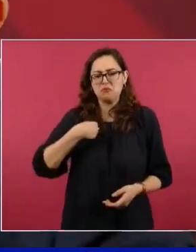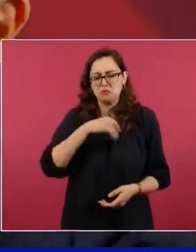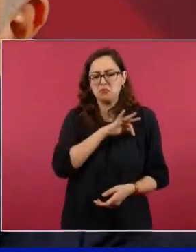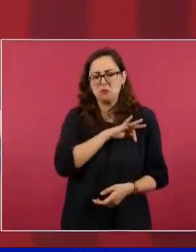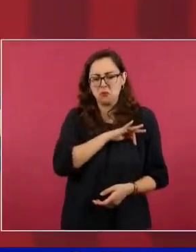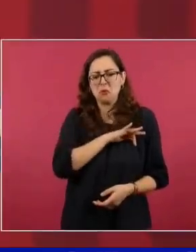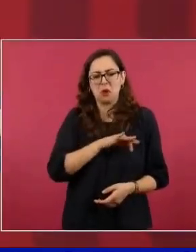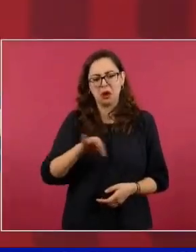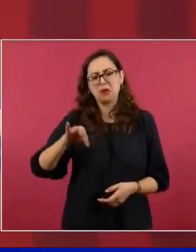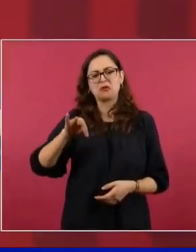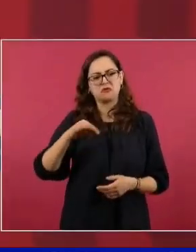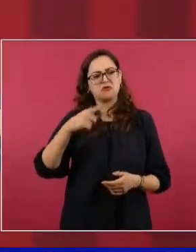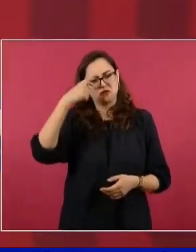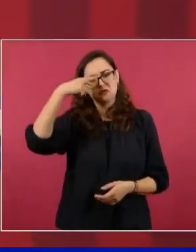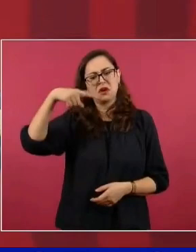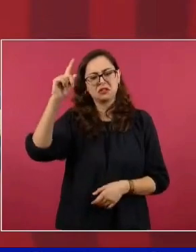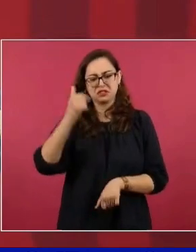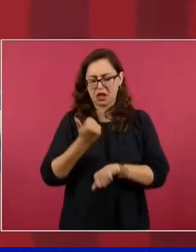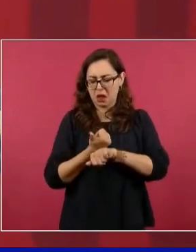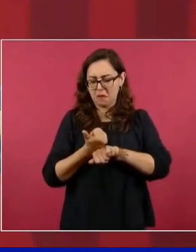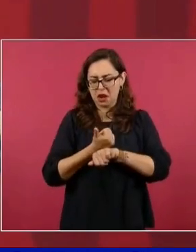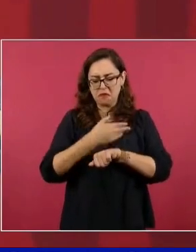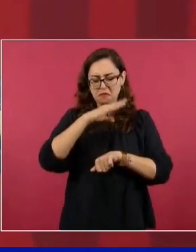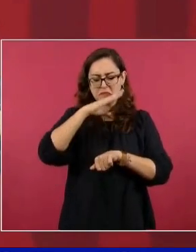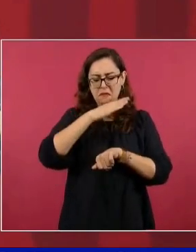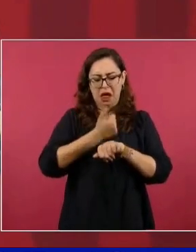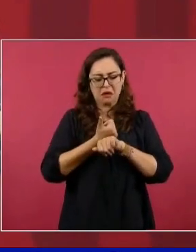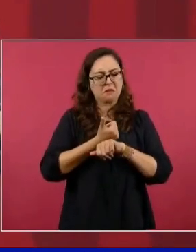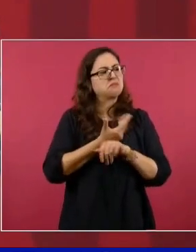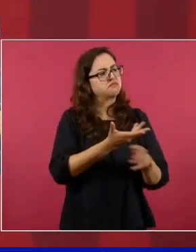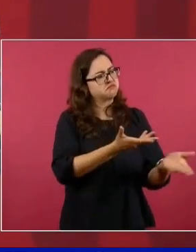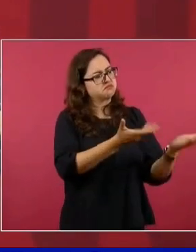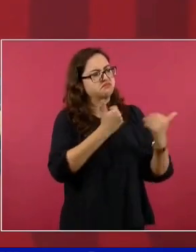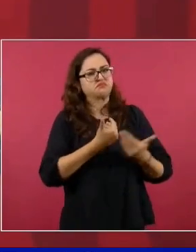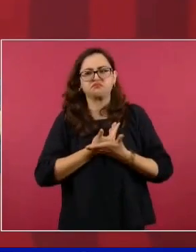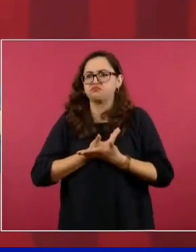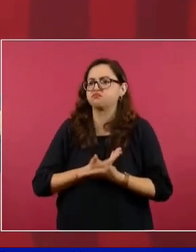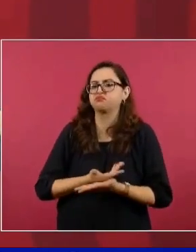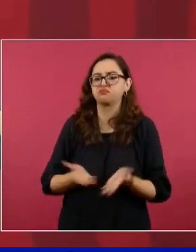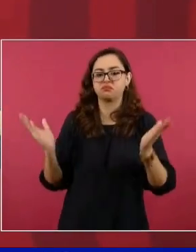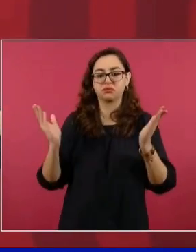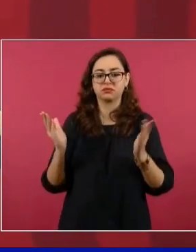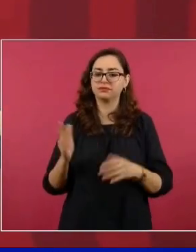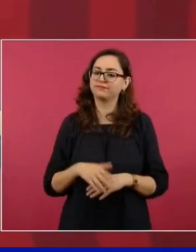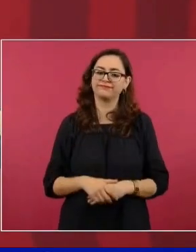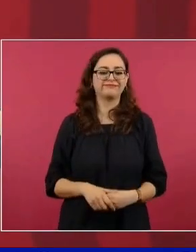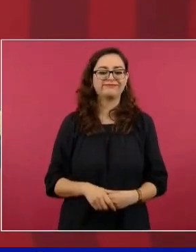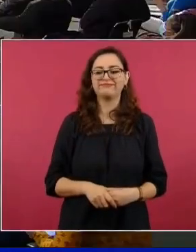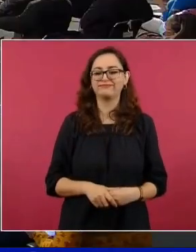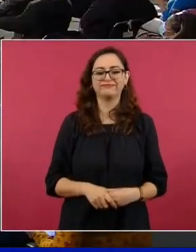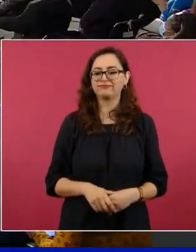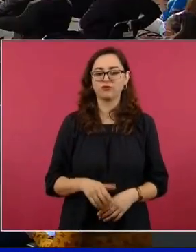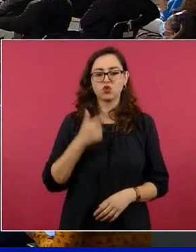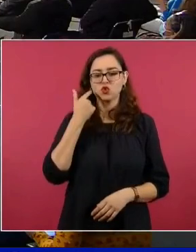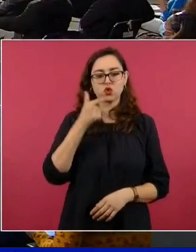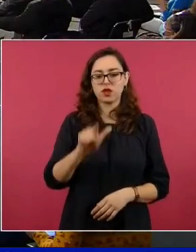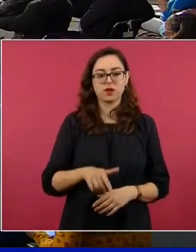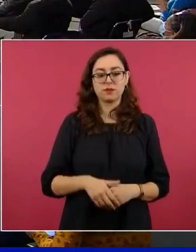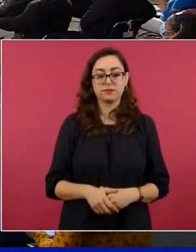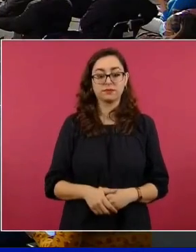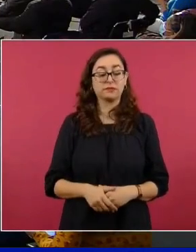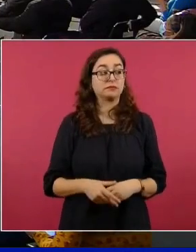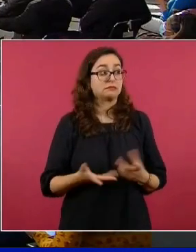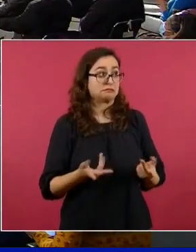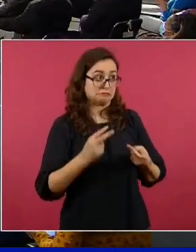y que entre maíz amarillo, pero no queremos transgénicos. Y transgénico